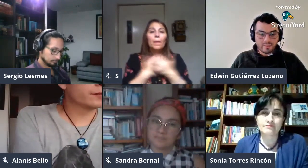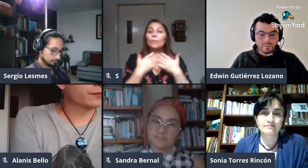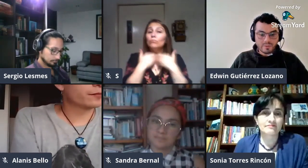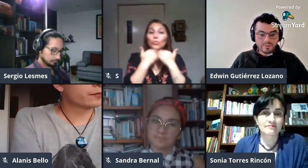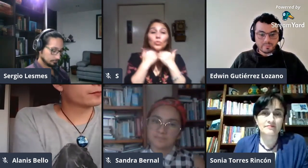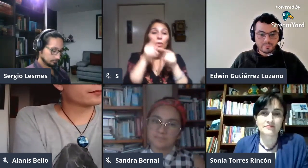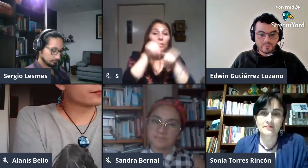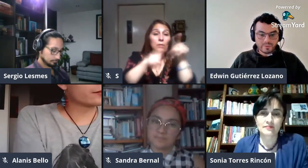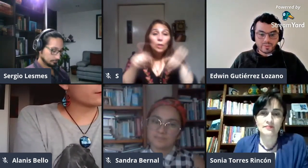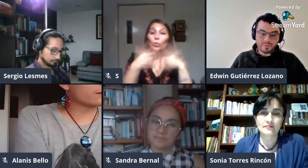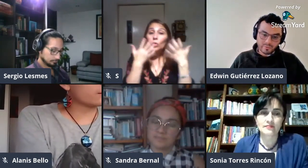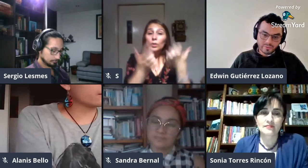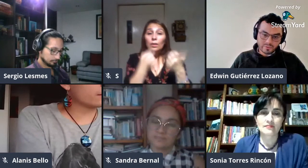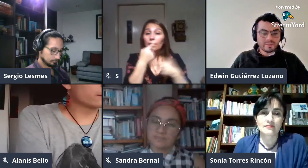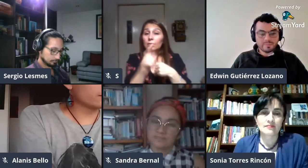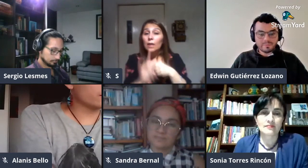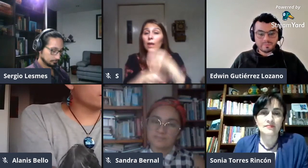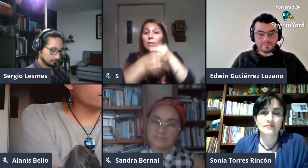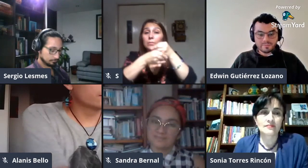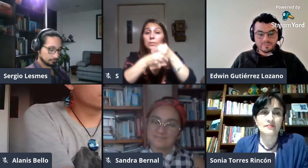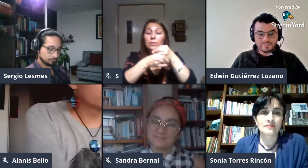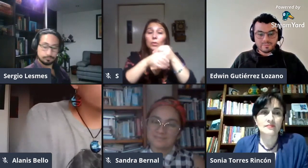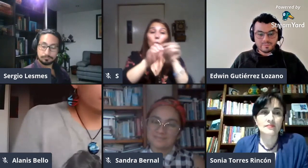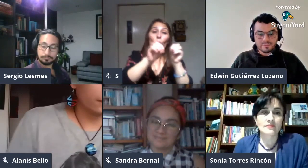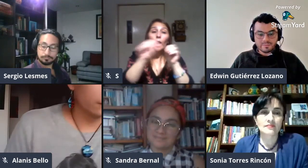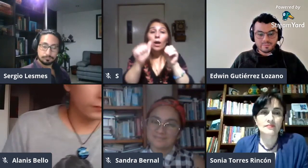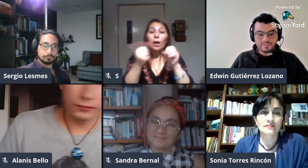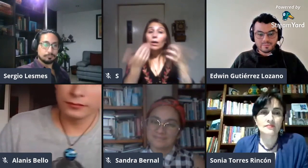quiere decir algo más, profesores y profesoras.